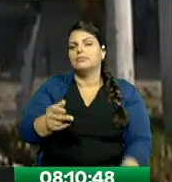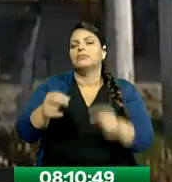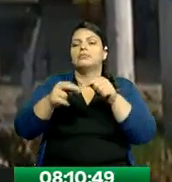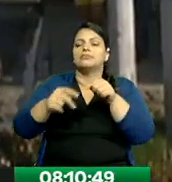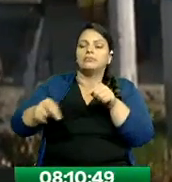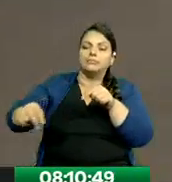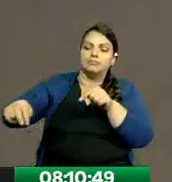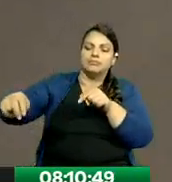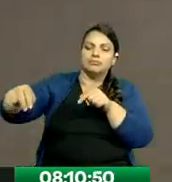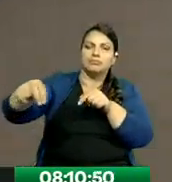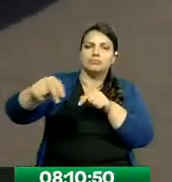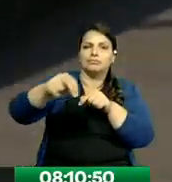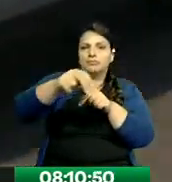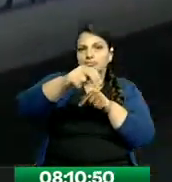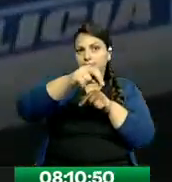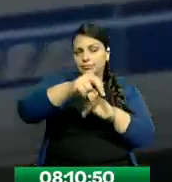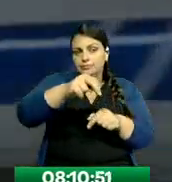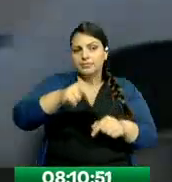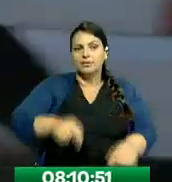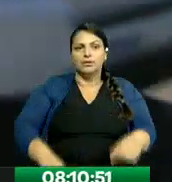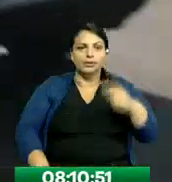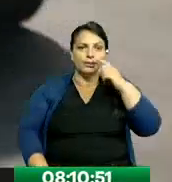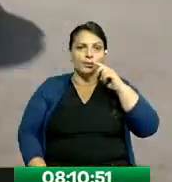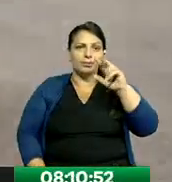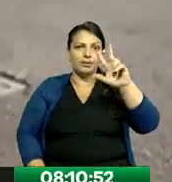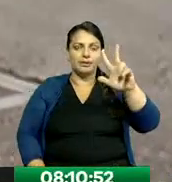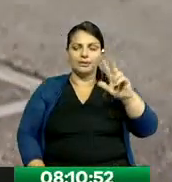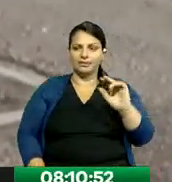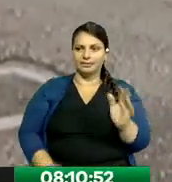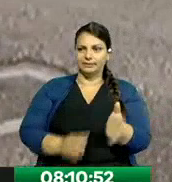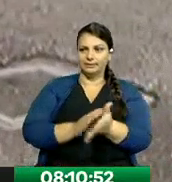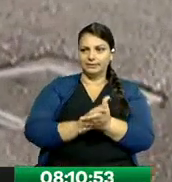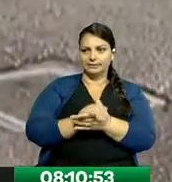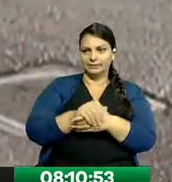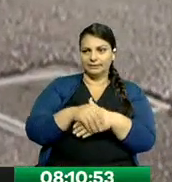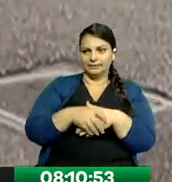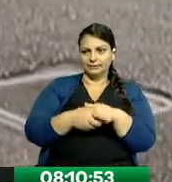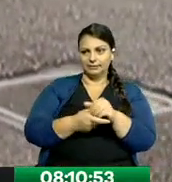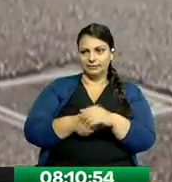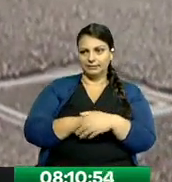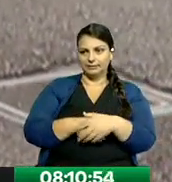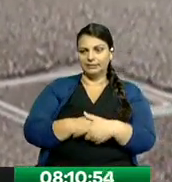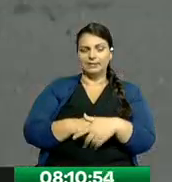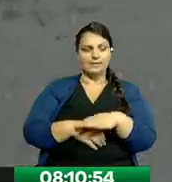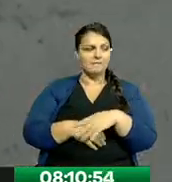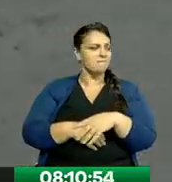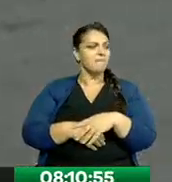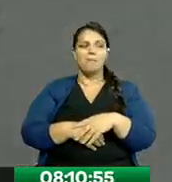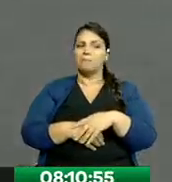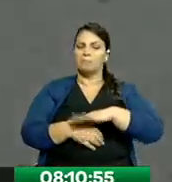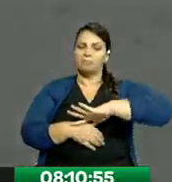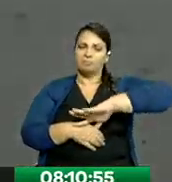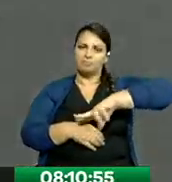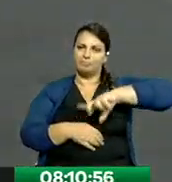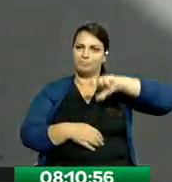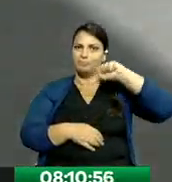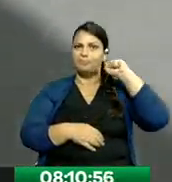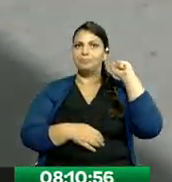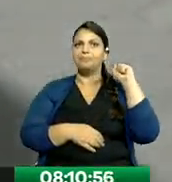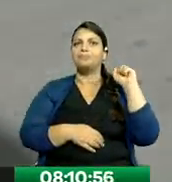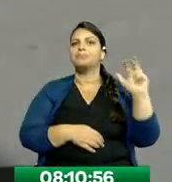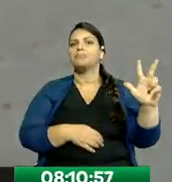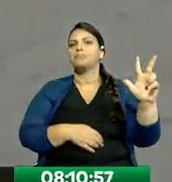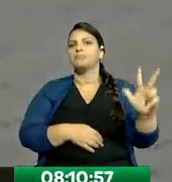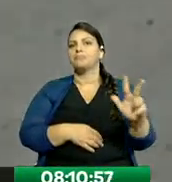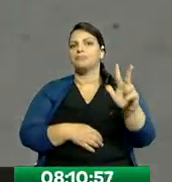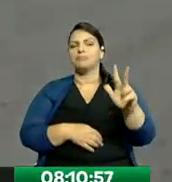hospital del norte de Guayaquil. El crimen ocurrió en la ciudadela Los Rosales 1, en el norte de la ciudad, donde el barrio estaba